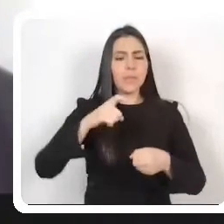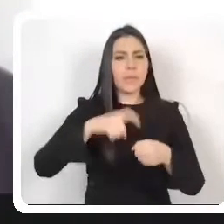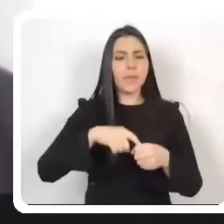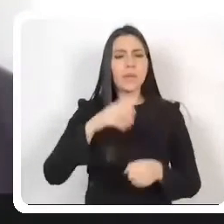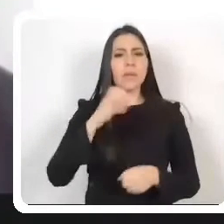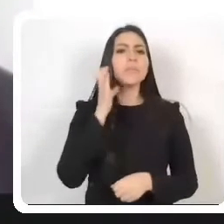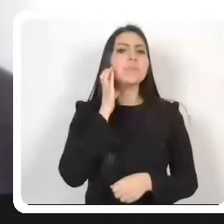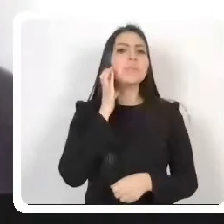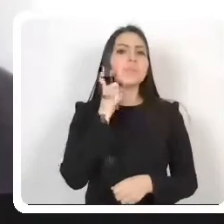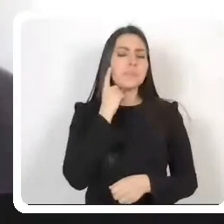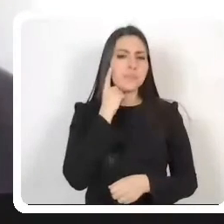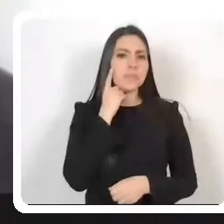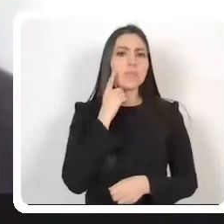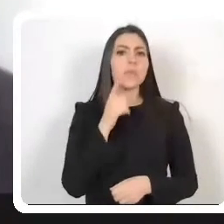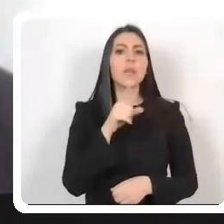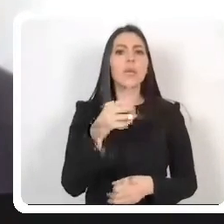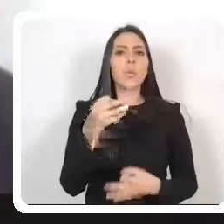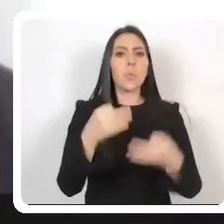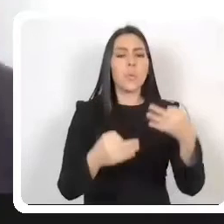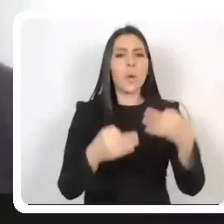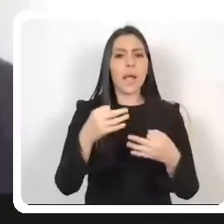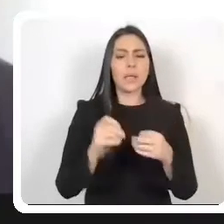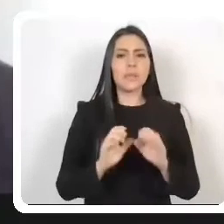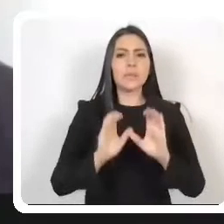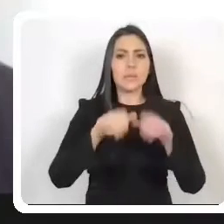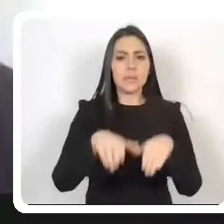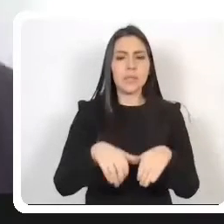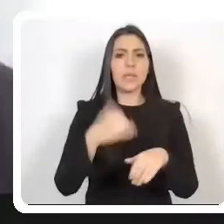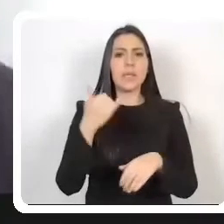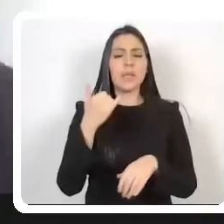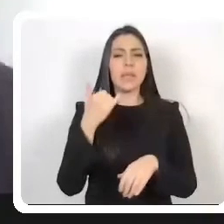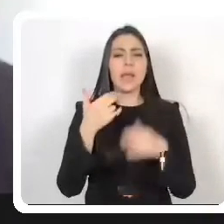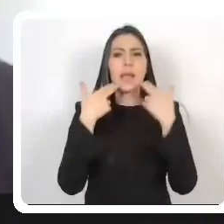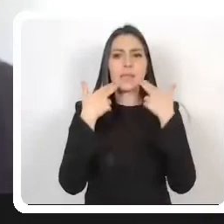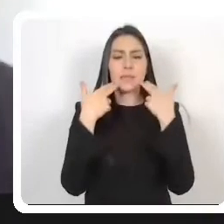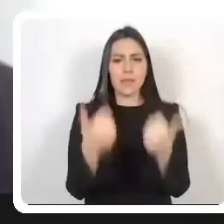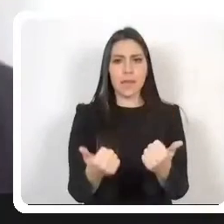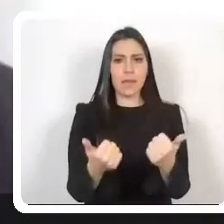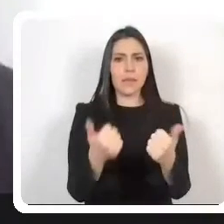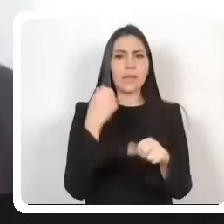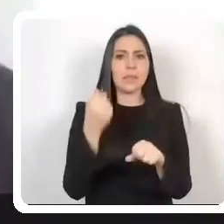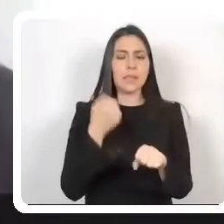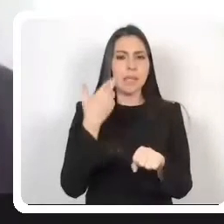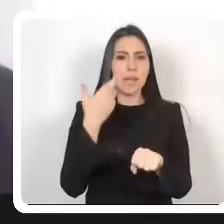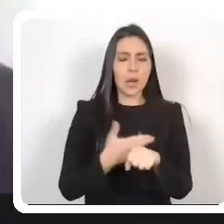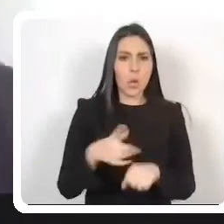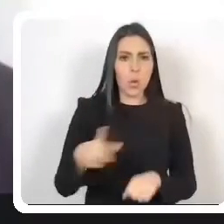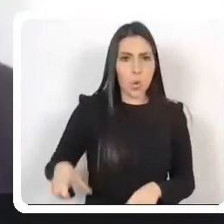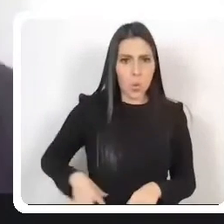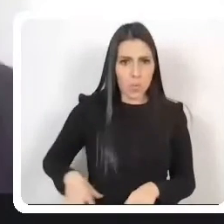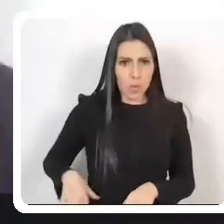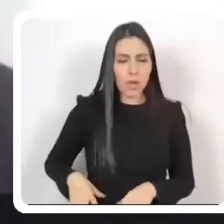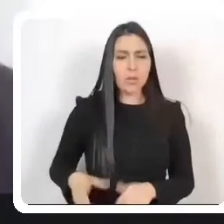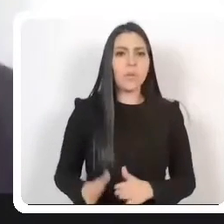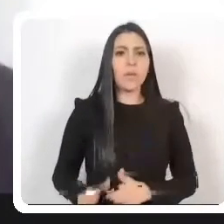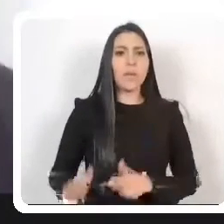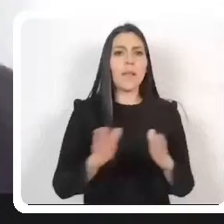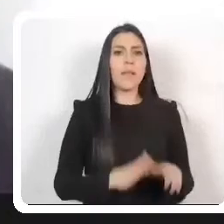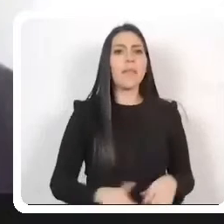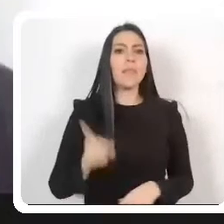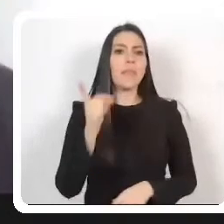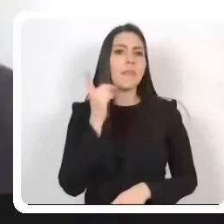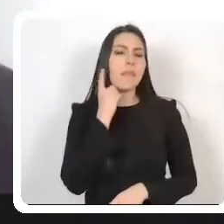primera instancia del ramo civil y de Hacienda, secretario de gobierno, diputado de la